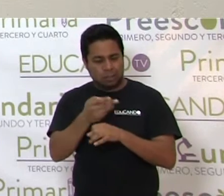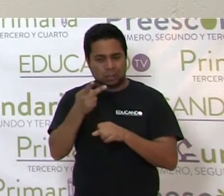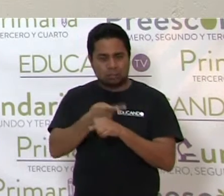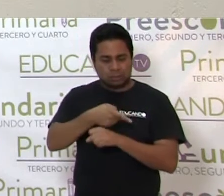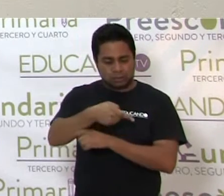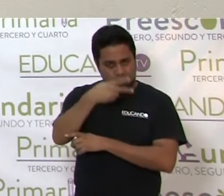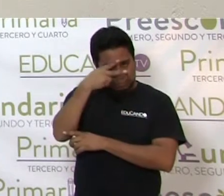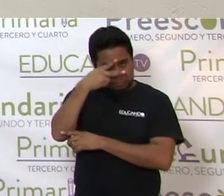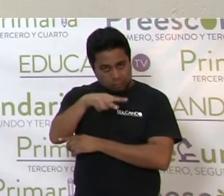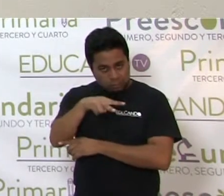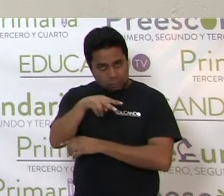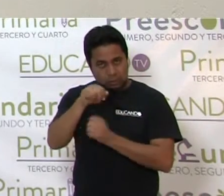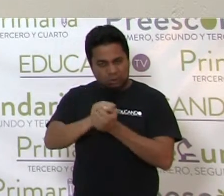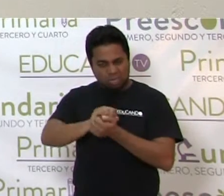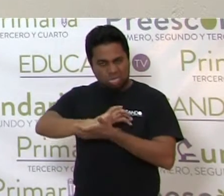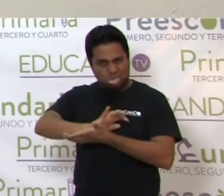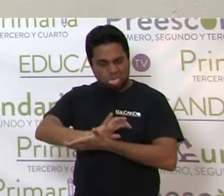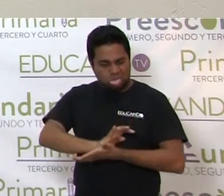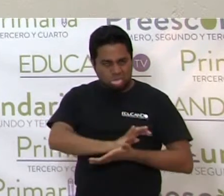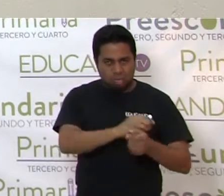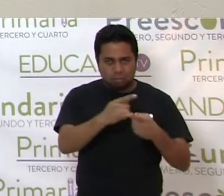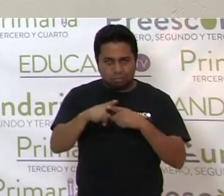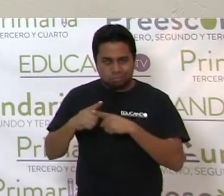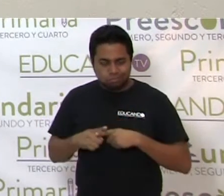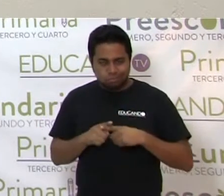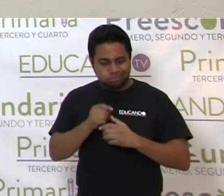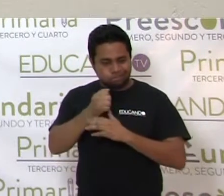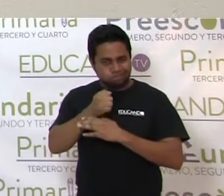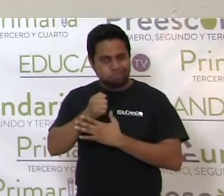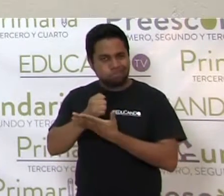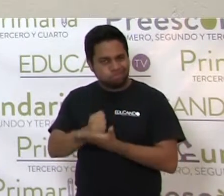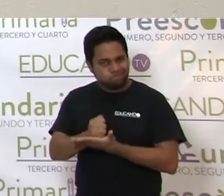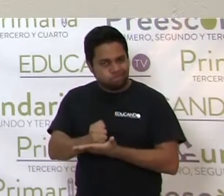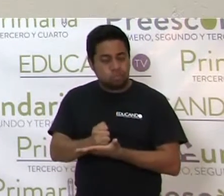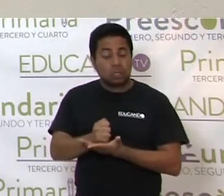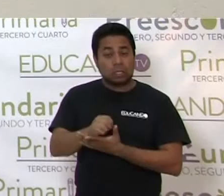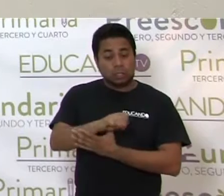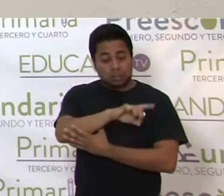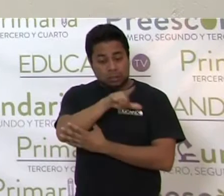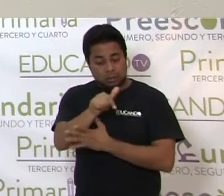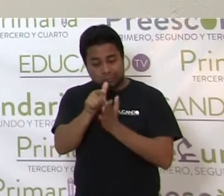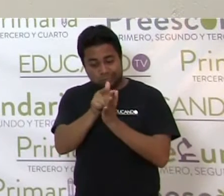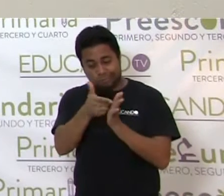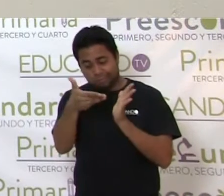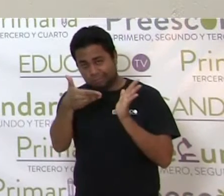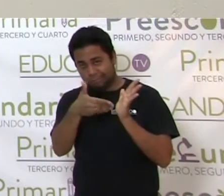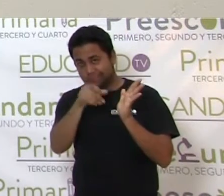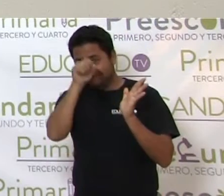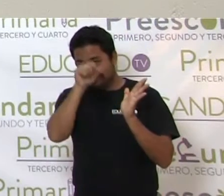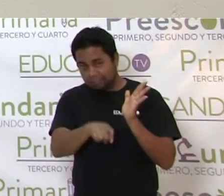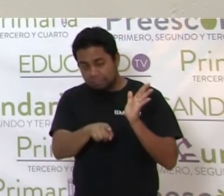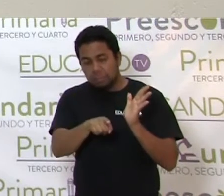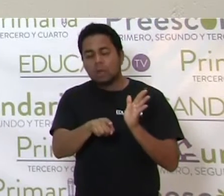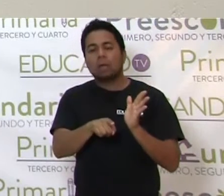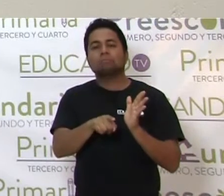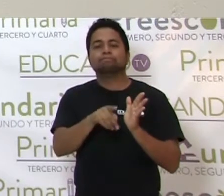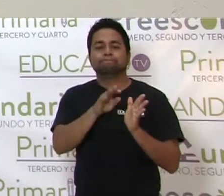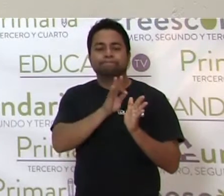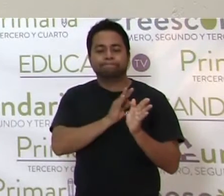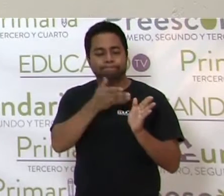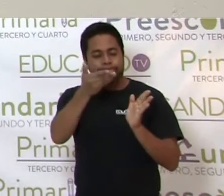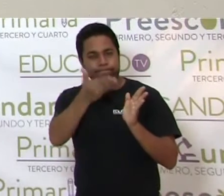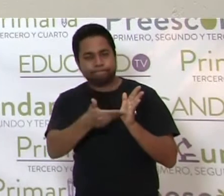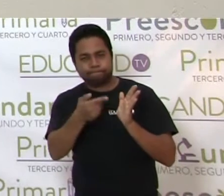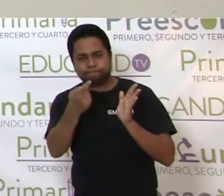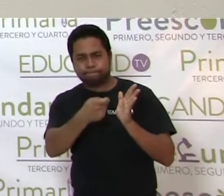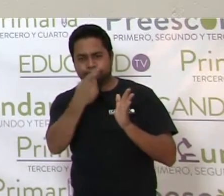en México con la violencia. Pues bien, además, posteriormente este libro nos va a dar pie para